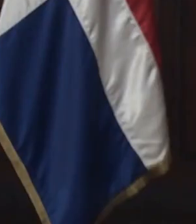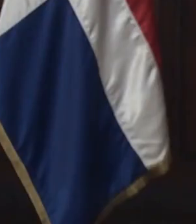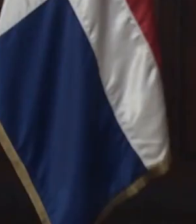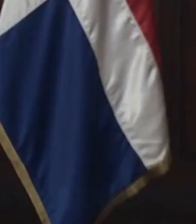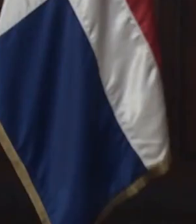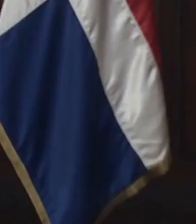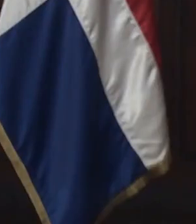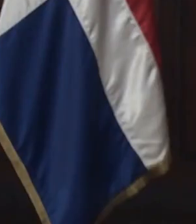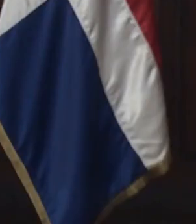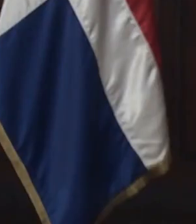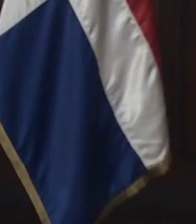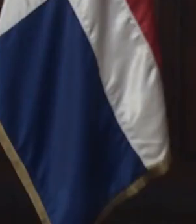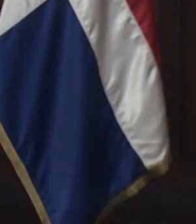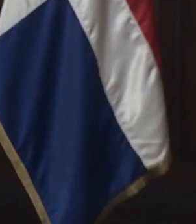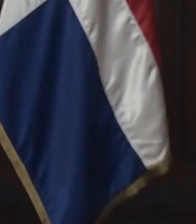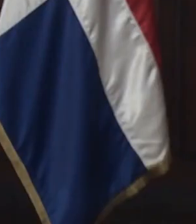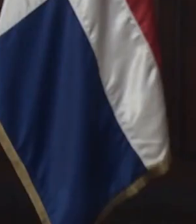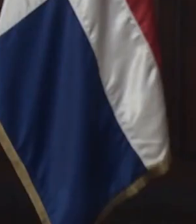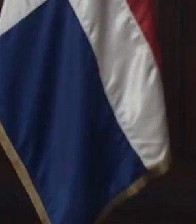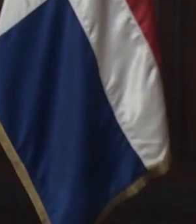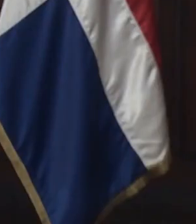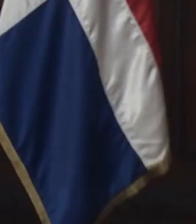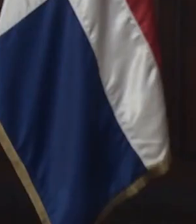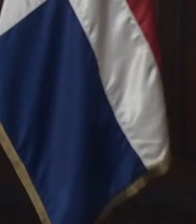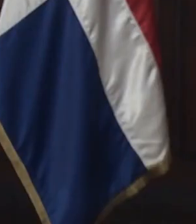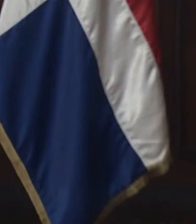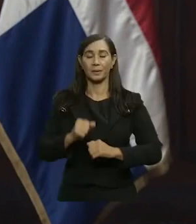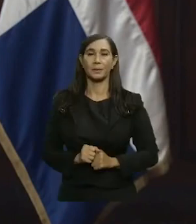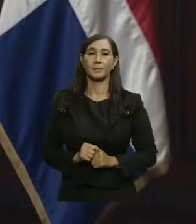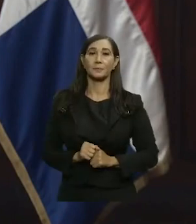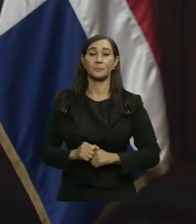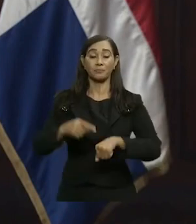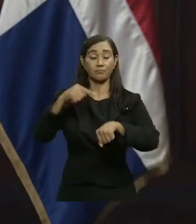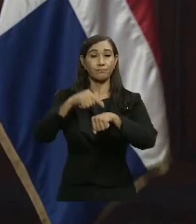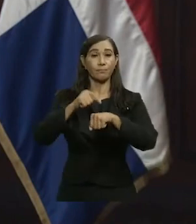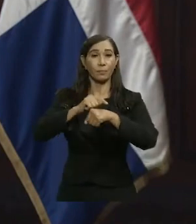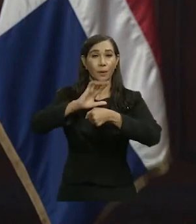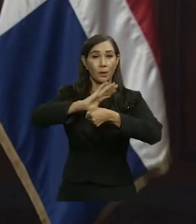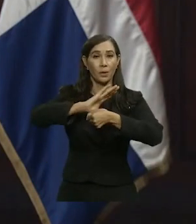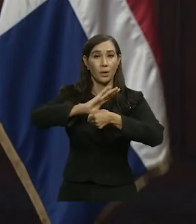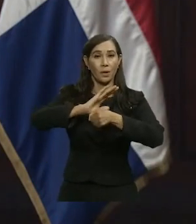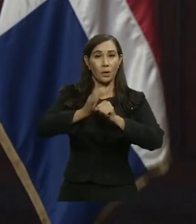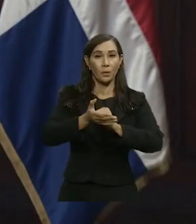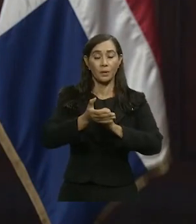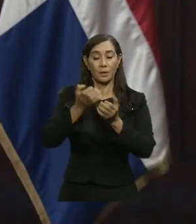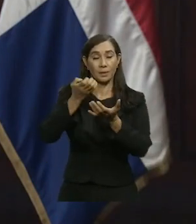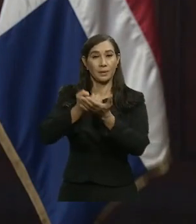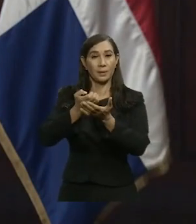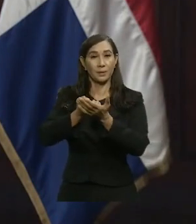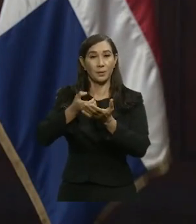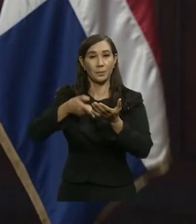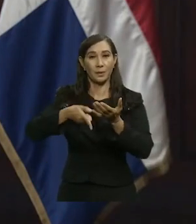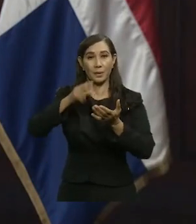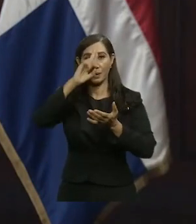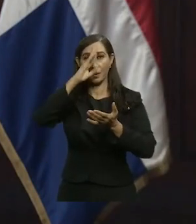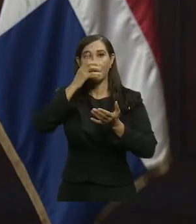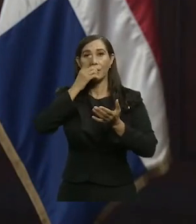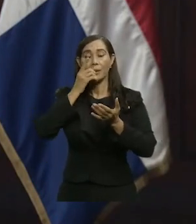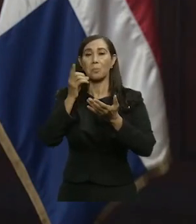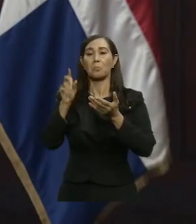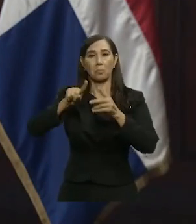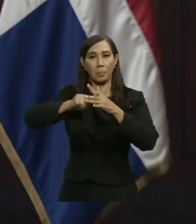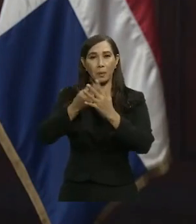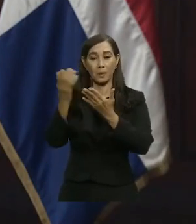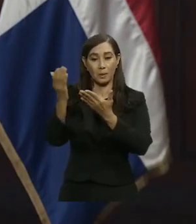Buenas noches, pueblo dominicano. En el contexto de la pandemia del COVID-19, la economía dominicana comenzó a